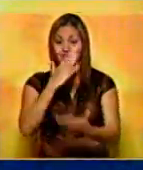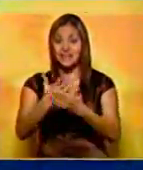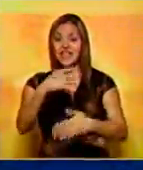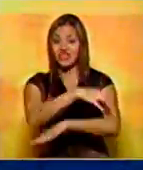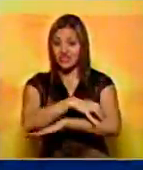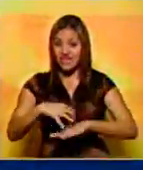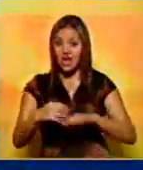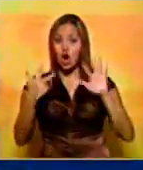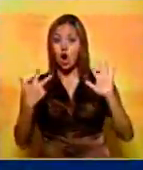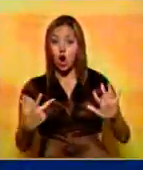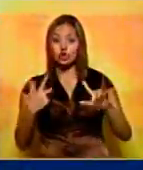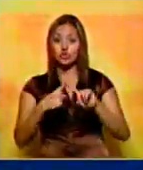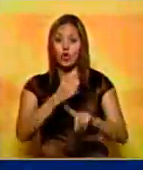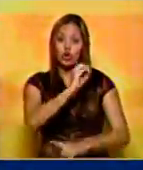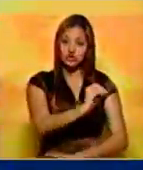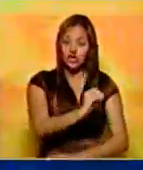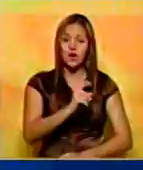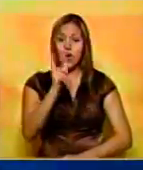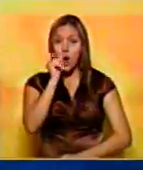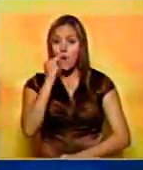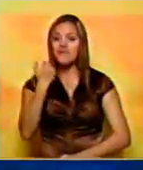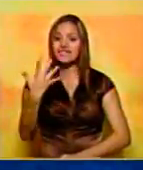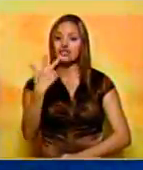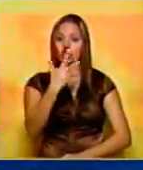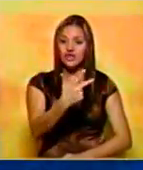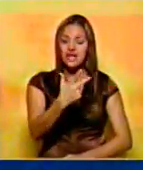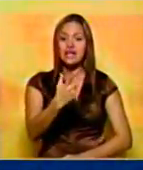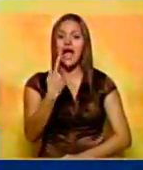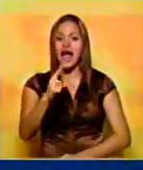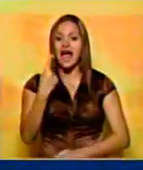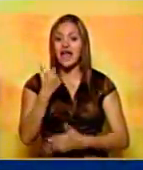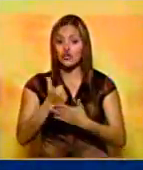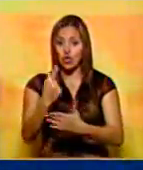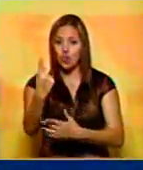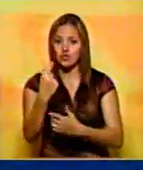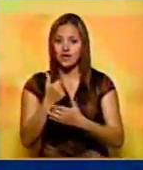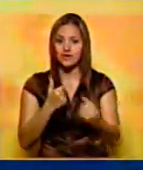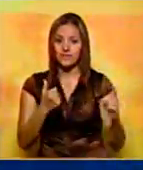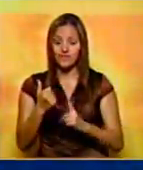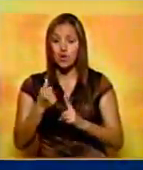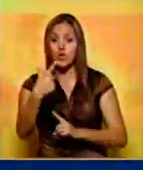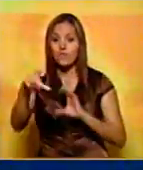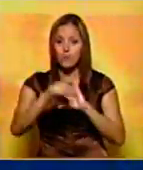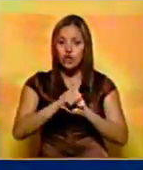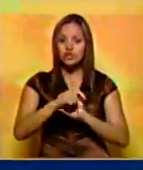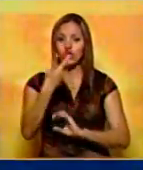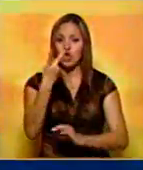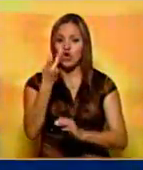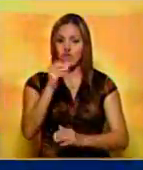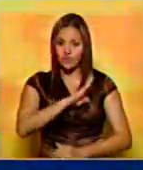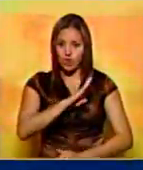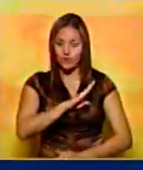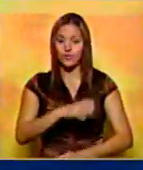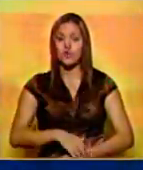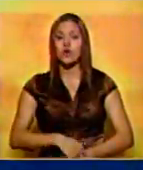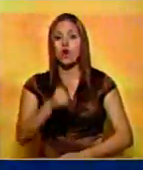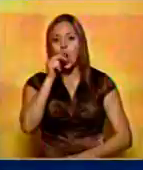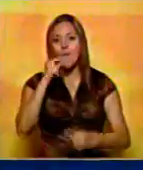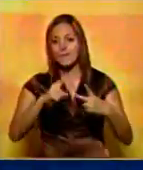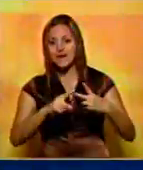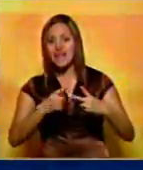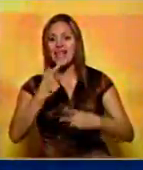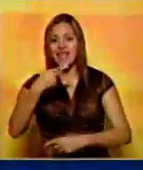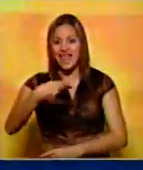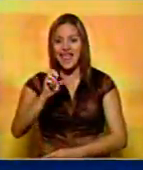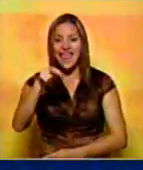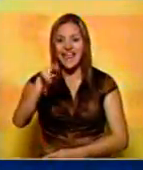de Detroit de 8-0. Gutiérrez llegó de 5-3 con rayita impulsada, par de anotadas y un ponche. Henry Blanco no tuvo suerte en 4 turnos